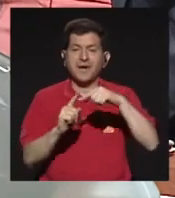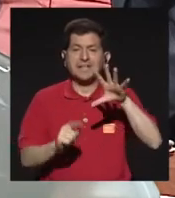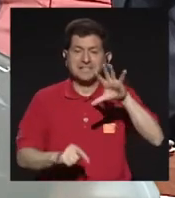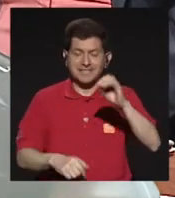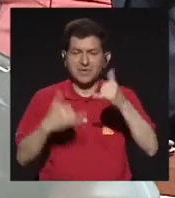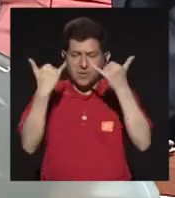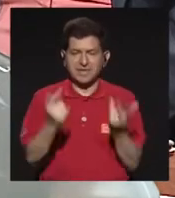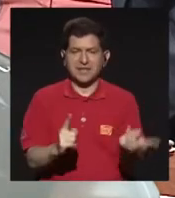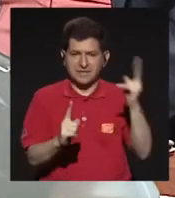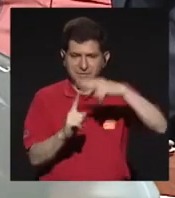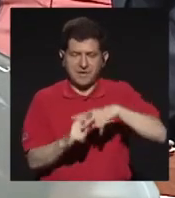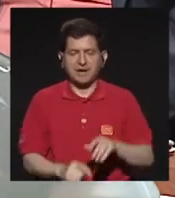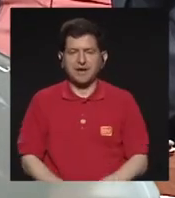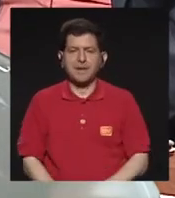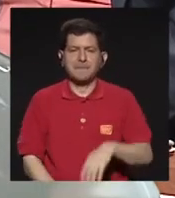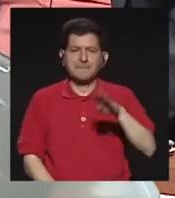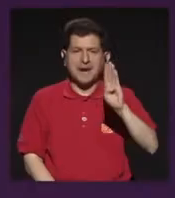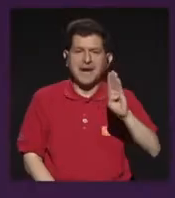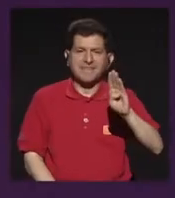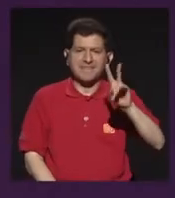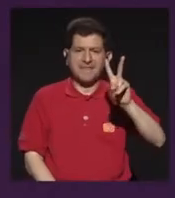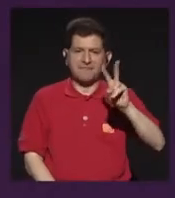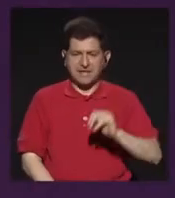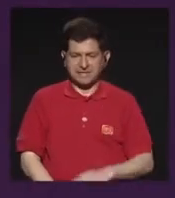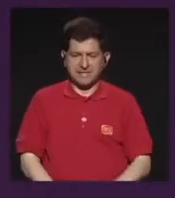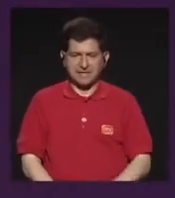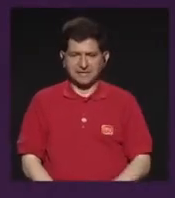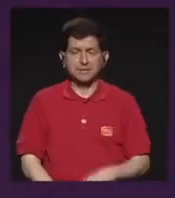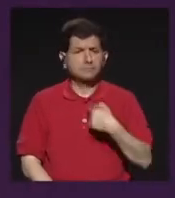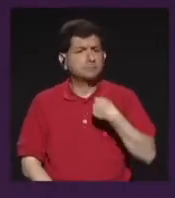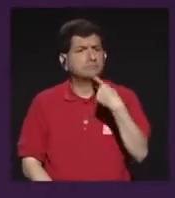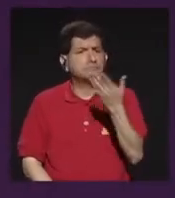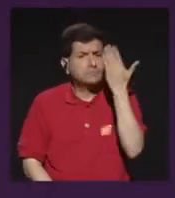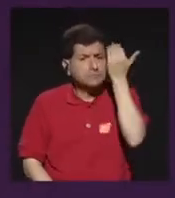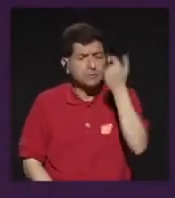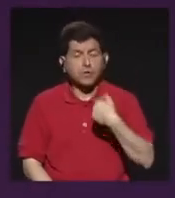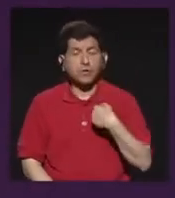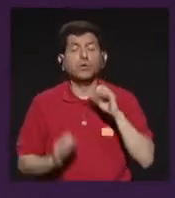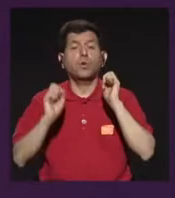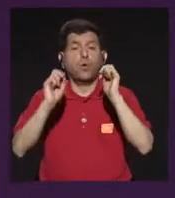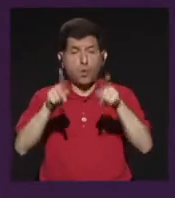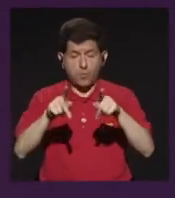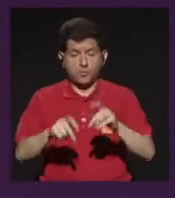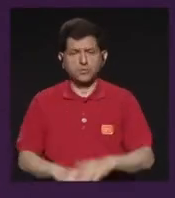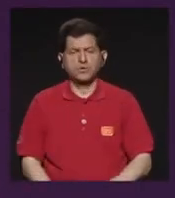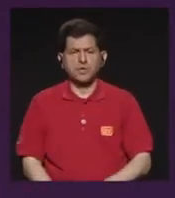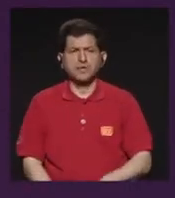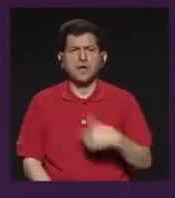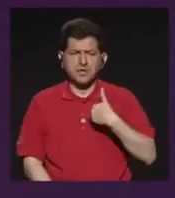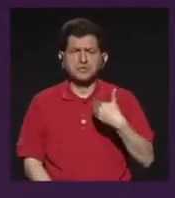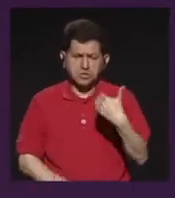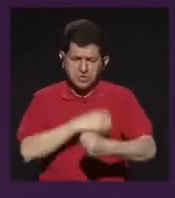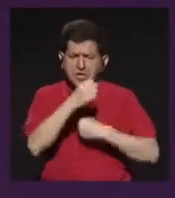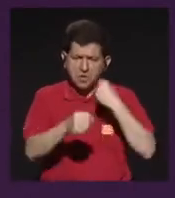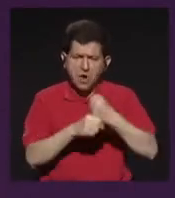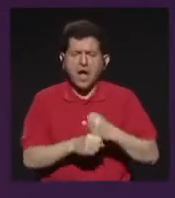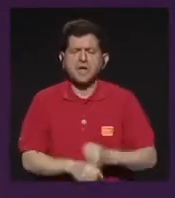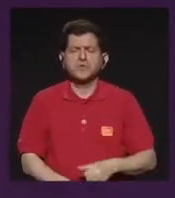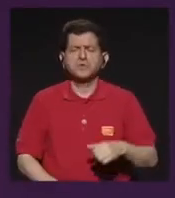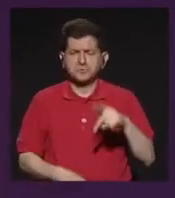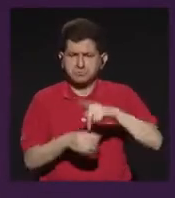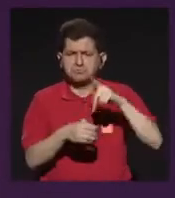lo puso en práctica Bernardita Vázquez. Y lo cuento porque tuve la oportunidad, bueno, ya yo tengo mis años de estar en